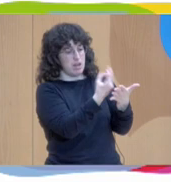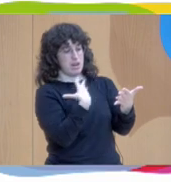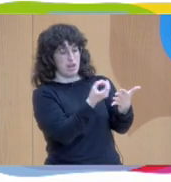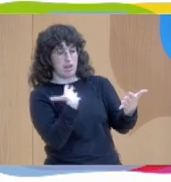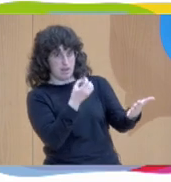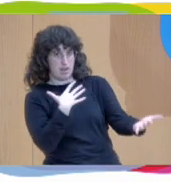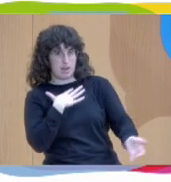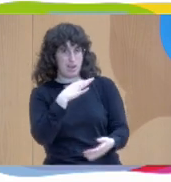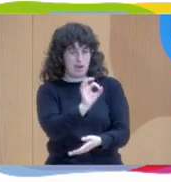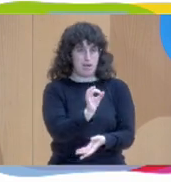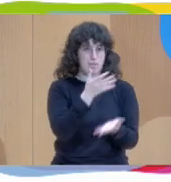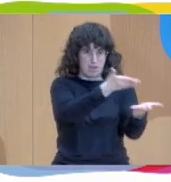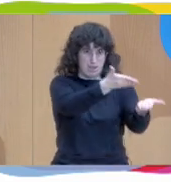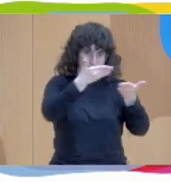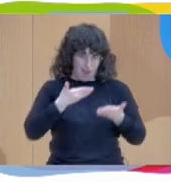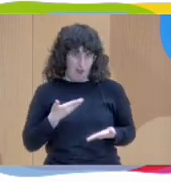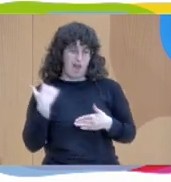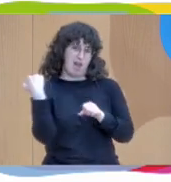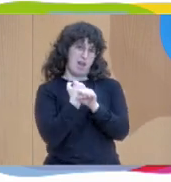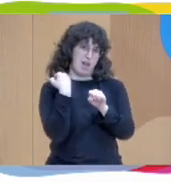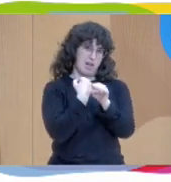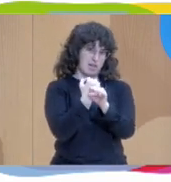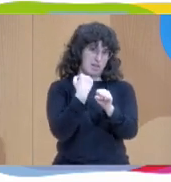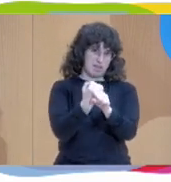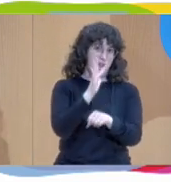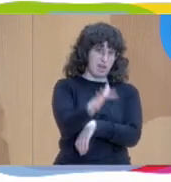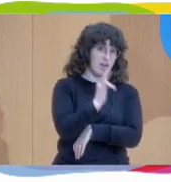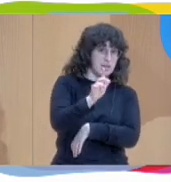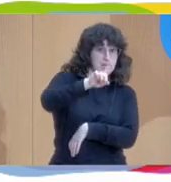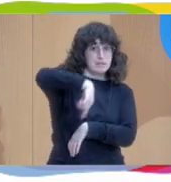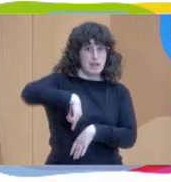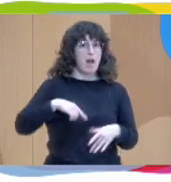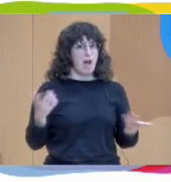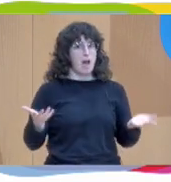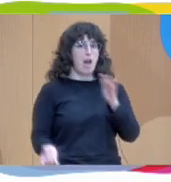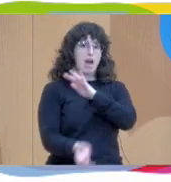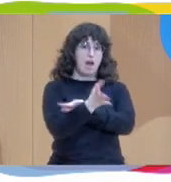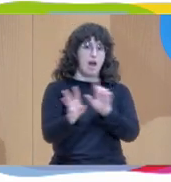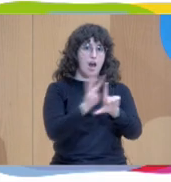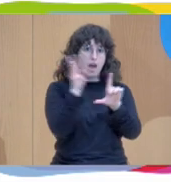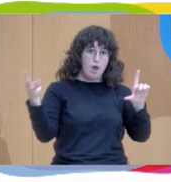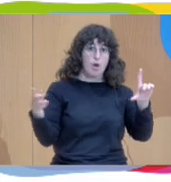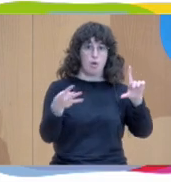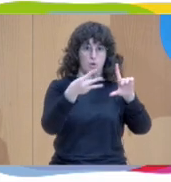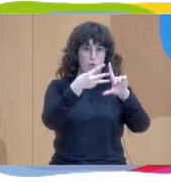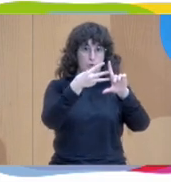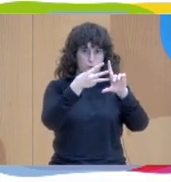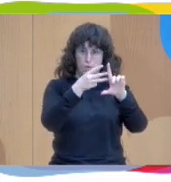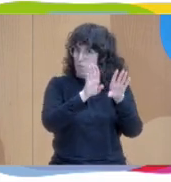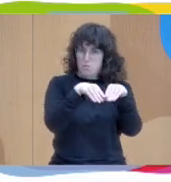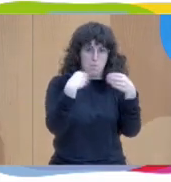ayudar a a este trabajo Además vamos a crear un espacio web donde se incluirán todas las todo este material